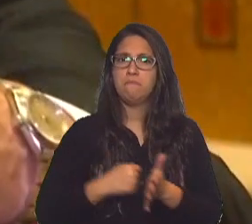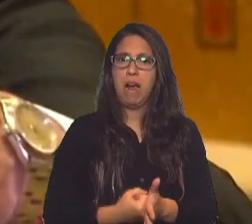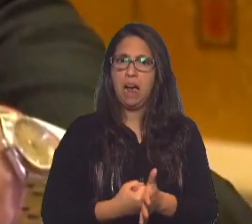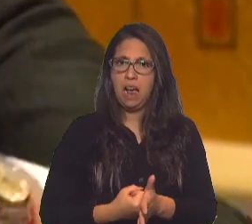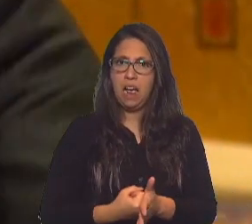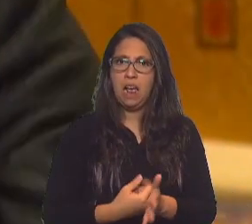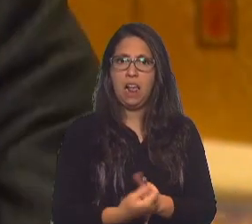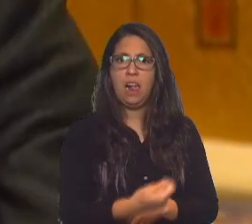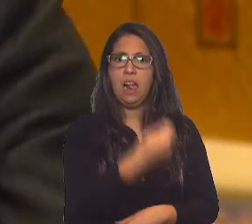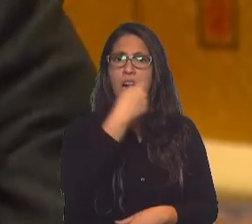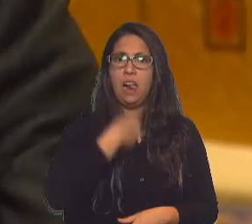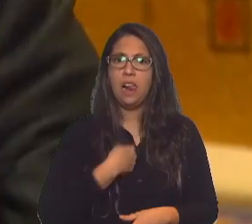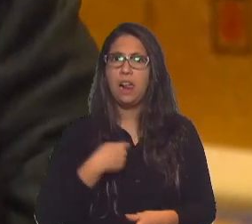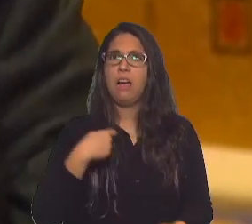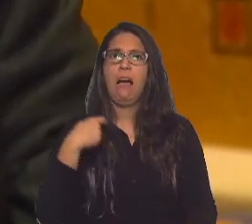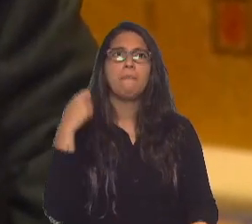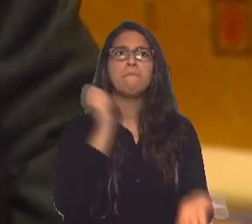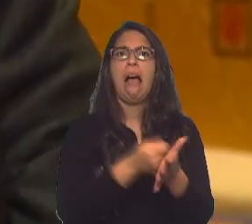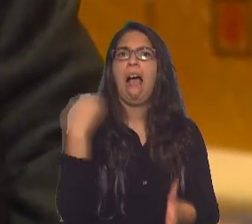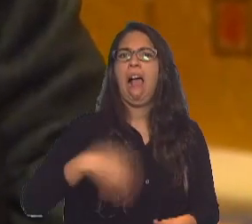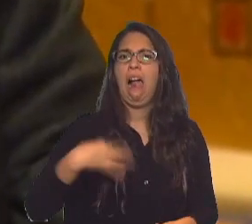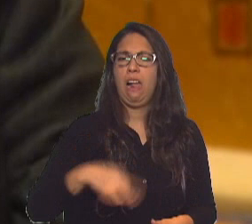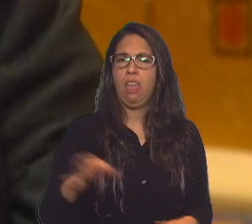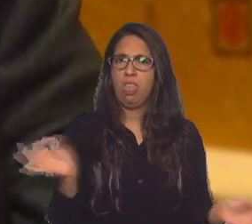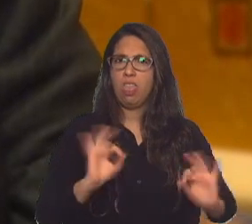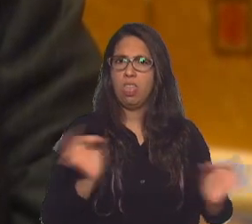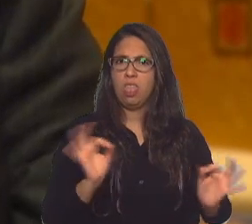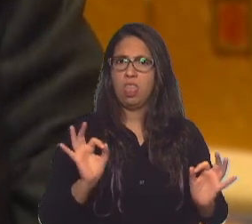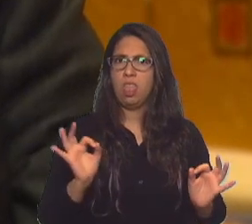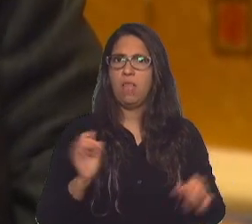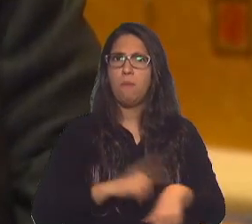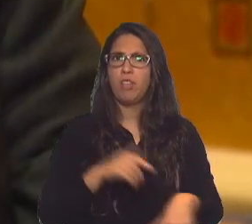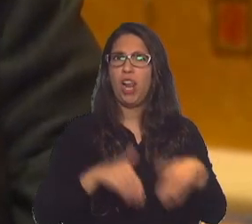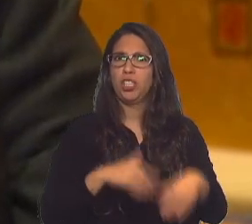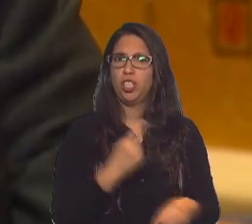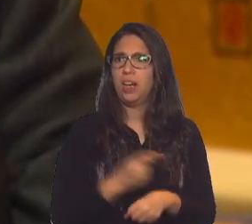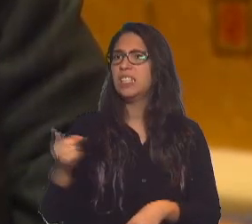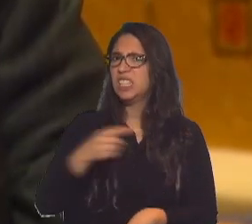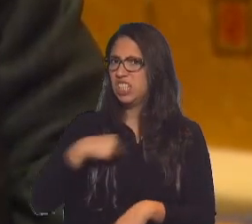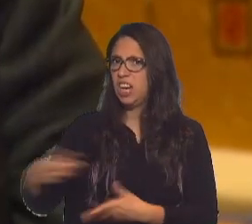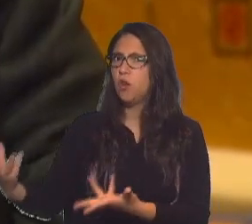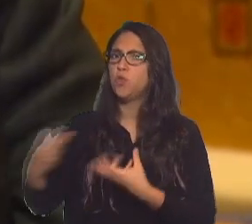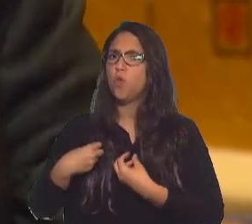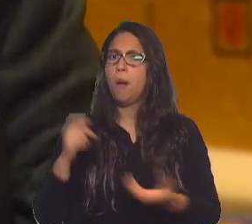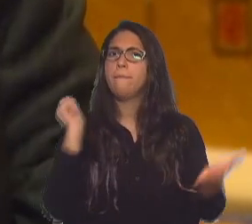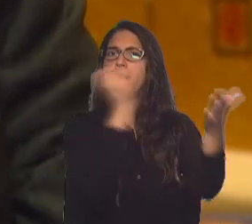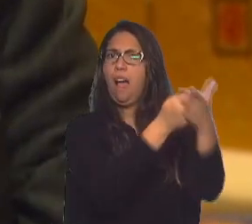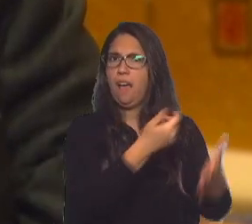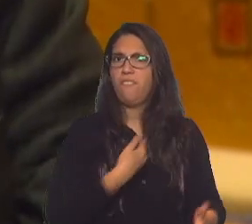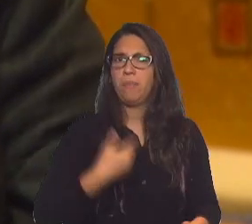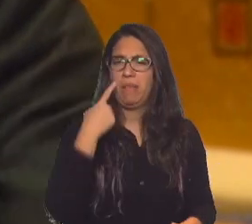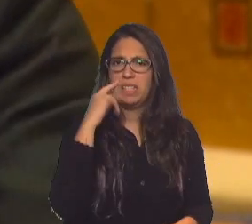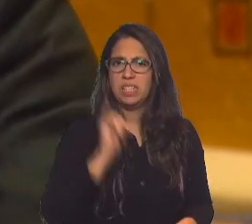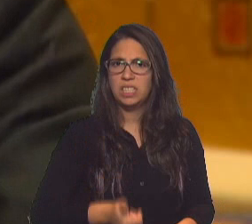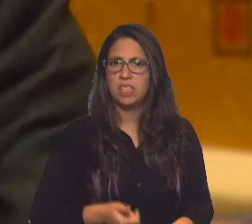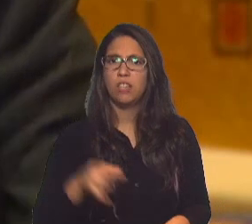el desembolso como correspondía en plena paso. Y China nos ayudó a pagarle el fondo y bueno,